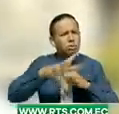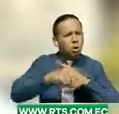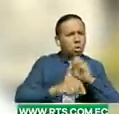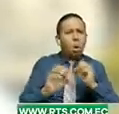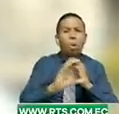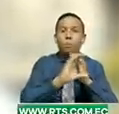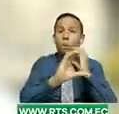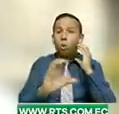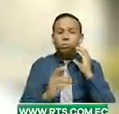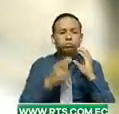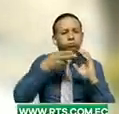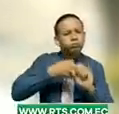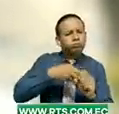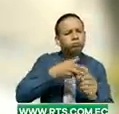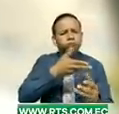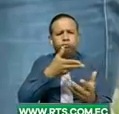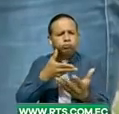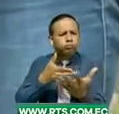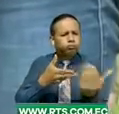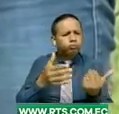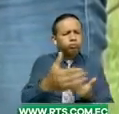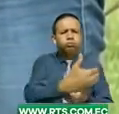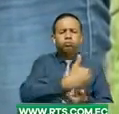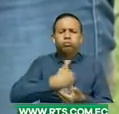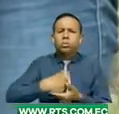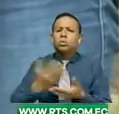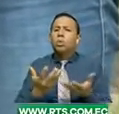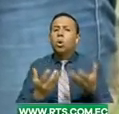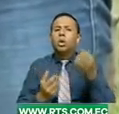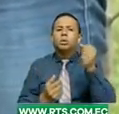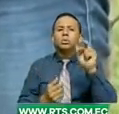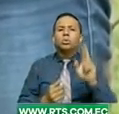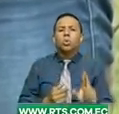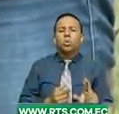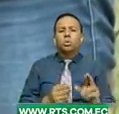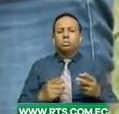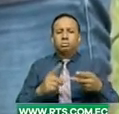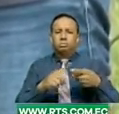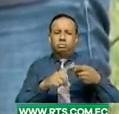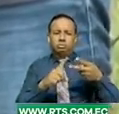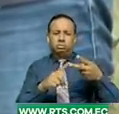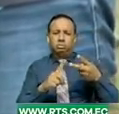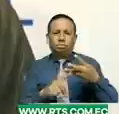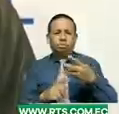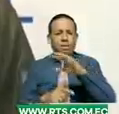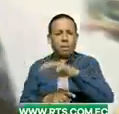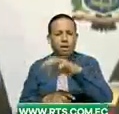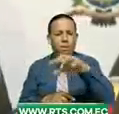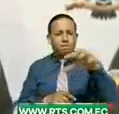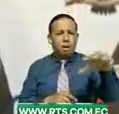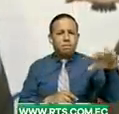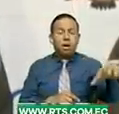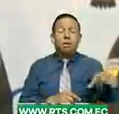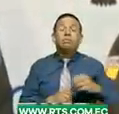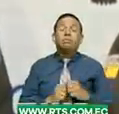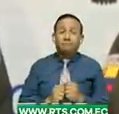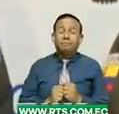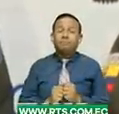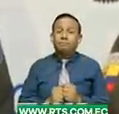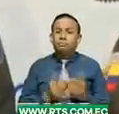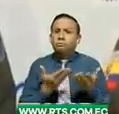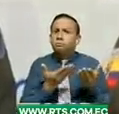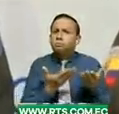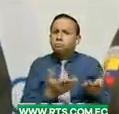al sur de la capital, principalmente en el sector de la Argelia, Chillo Gallo, Turubamba y la Ecuatoriana. El modus operandi de esta